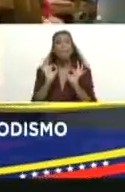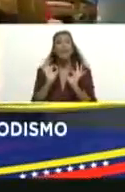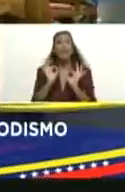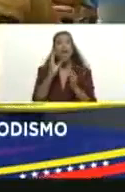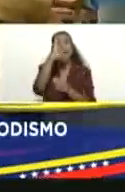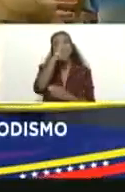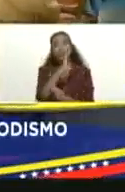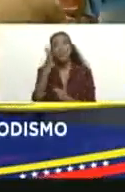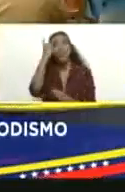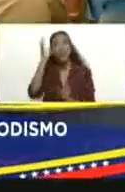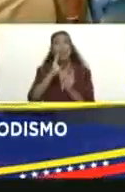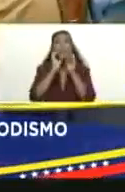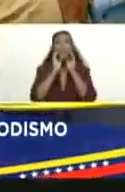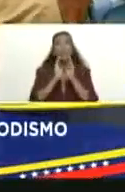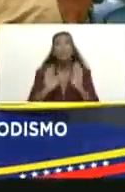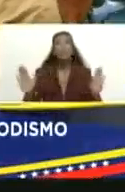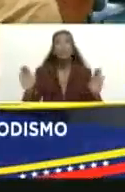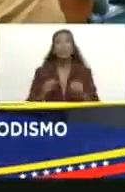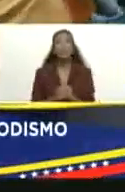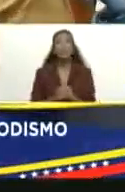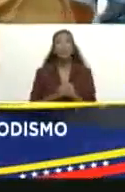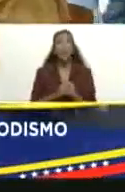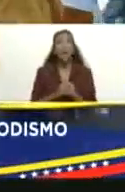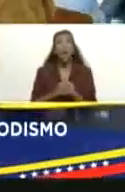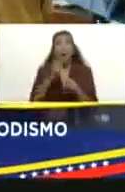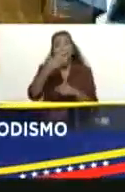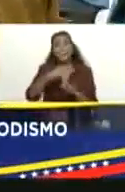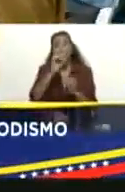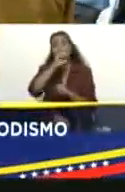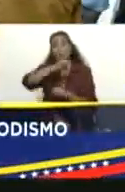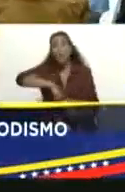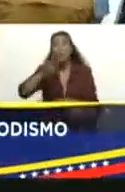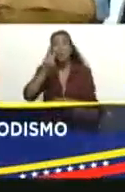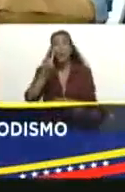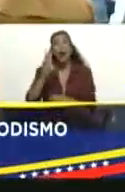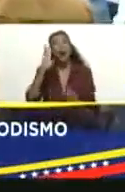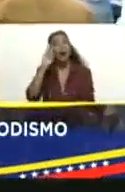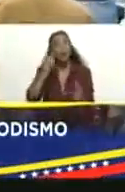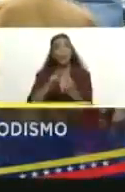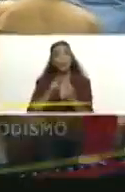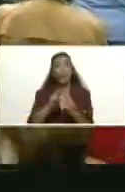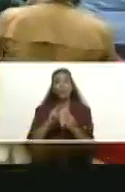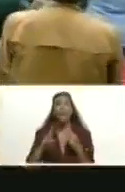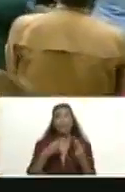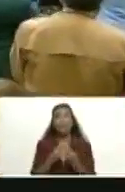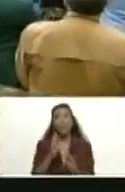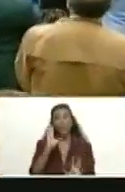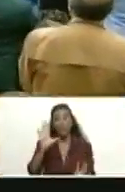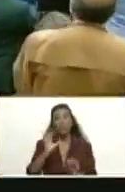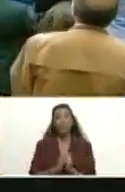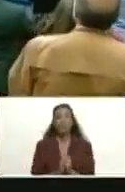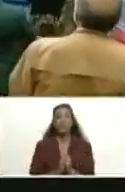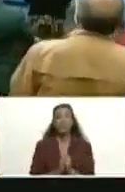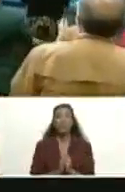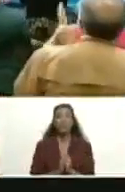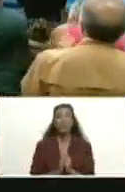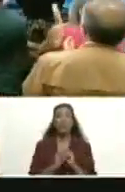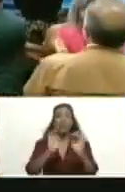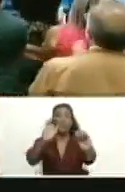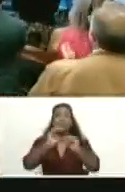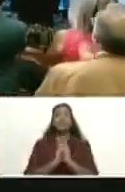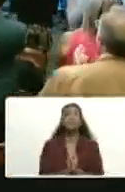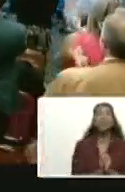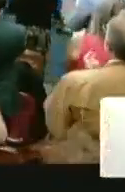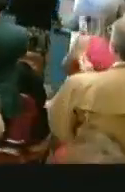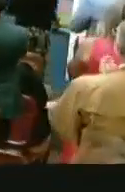Dios bendiga a nuestra amada Venezuela. Hasta pronto. Muchas gracias. Bien, allí tienen las declaraciones